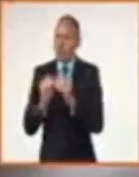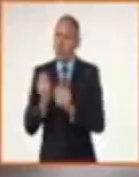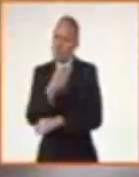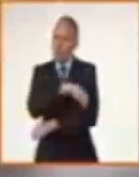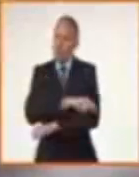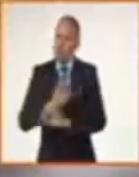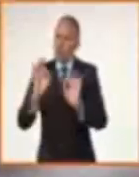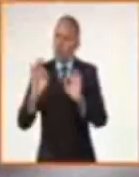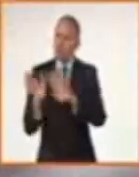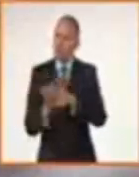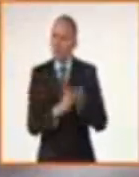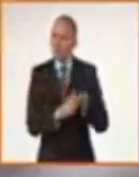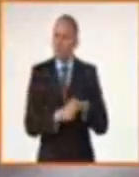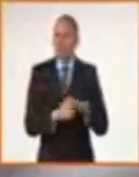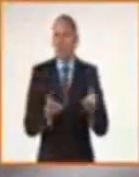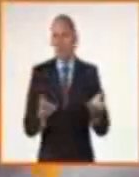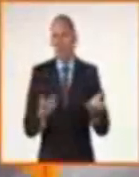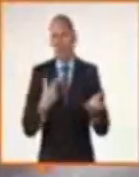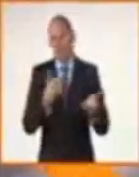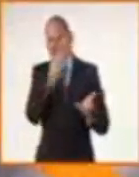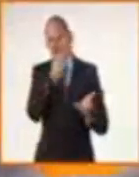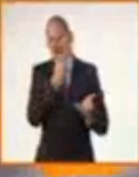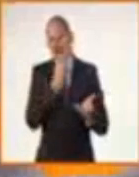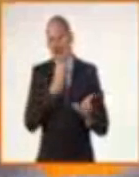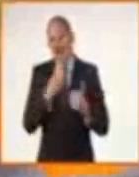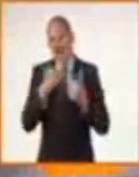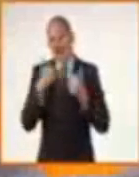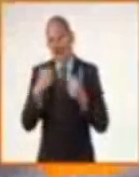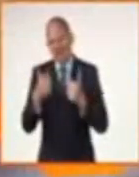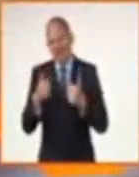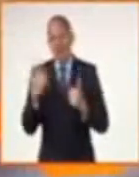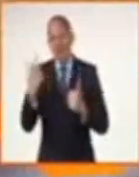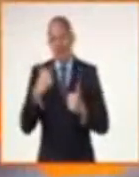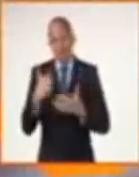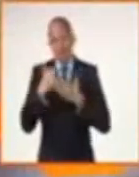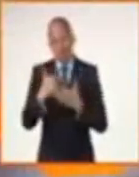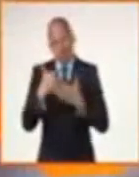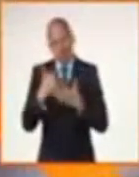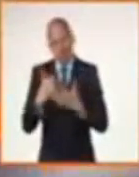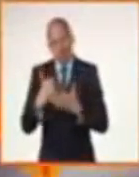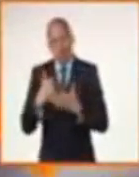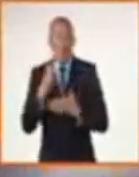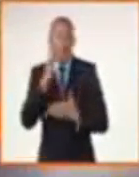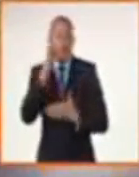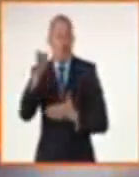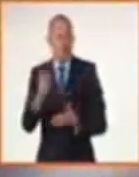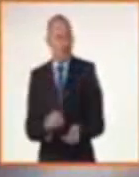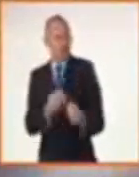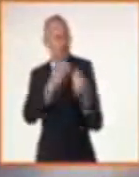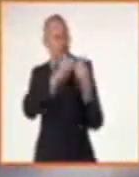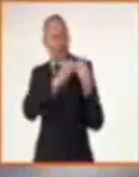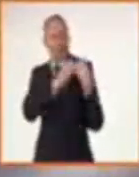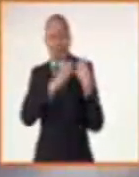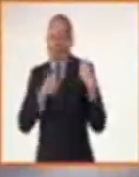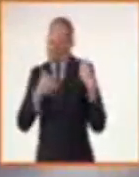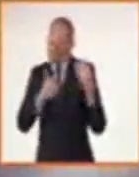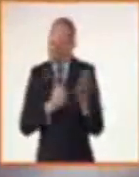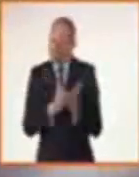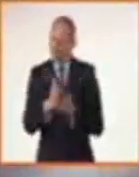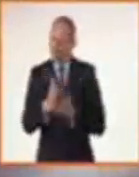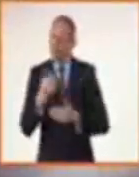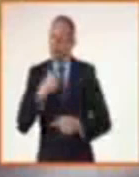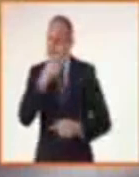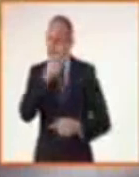parlamento. Nosotros los jóvenes somos la continuidad de nuestro país y nuestros jóvenes, yo como joven y los demás,